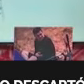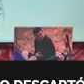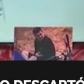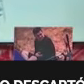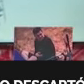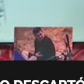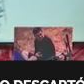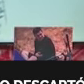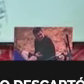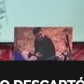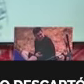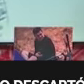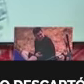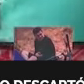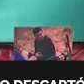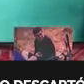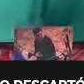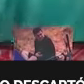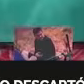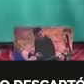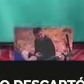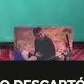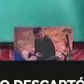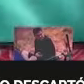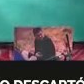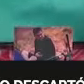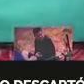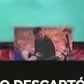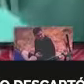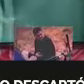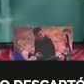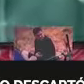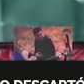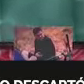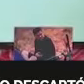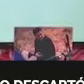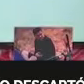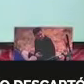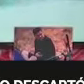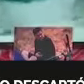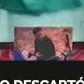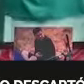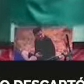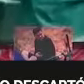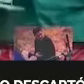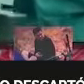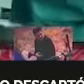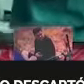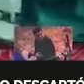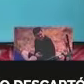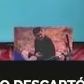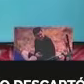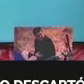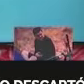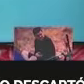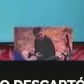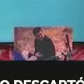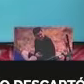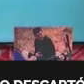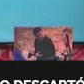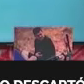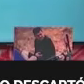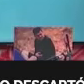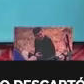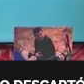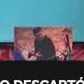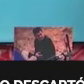recién dice que es una realidad. Porque el presidente de la República, y luego poner en imágenes a Sagasti, salió